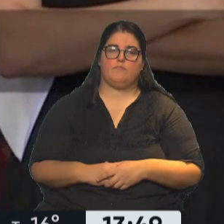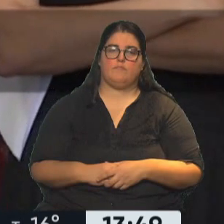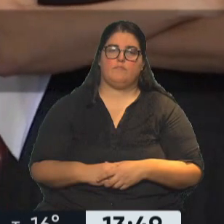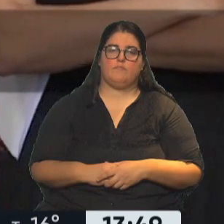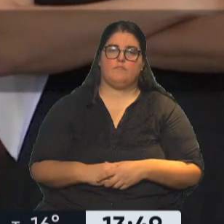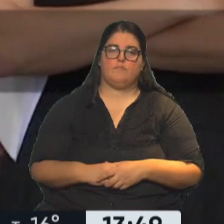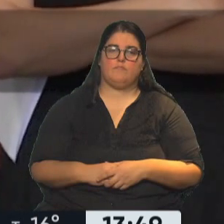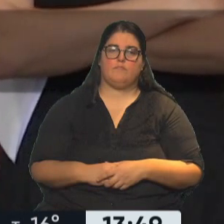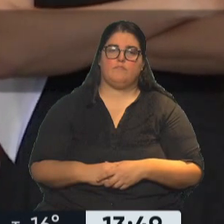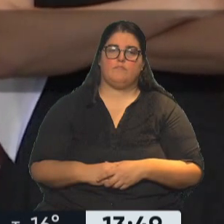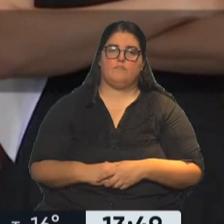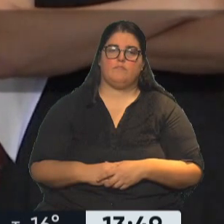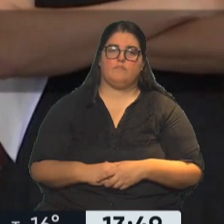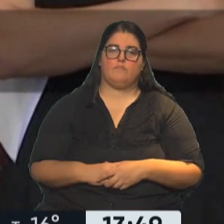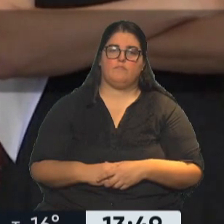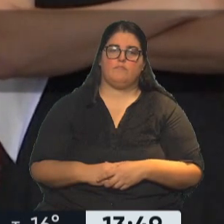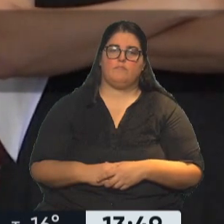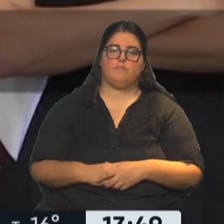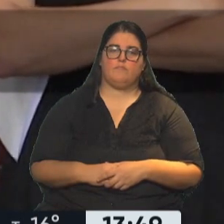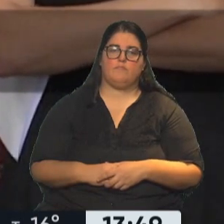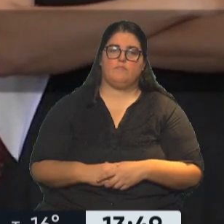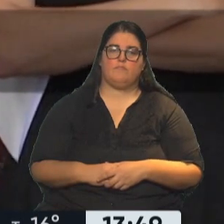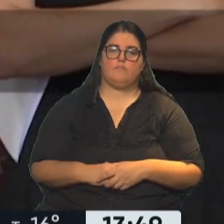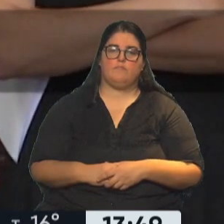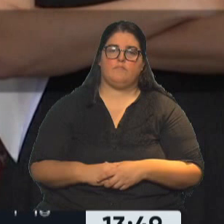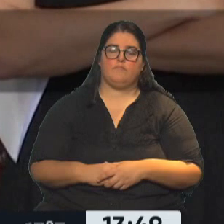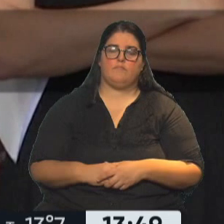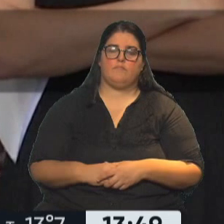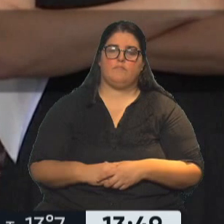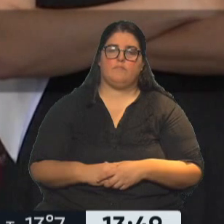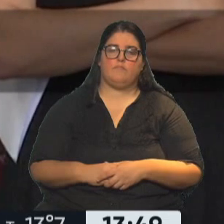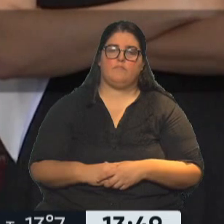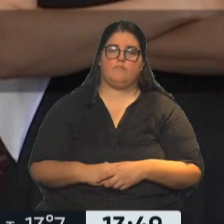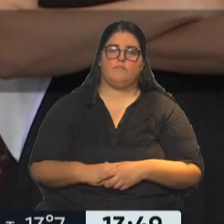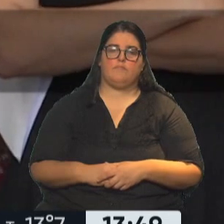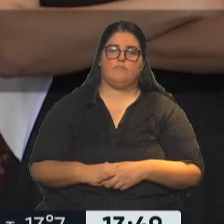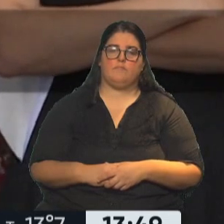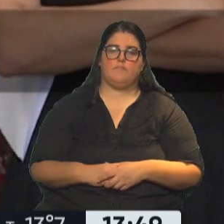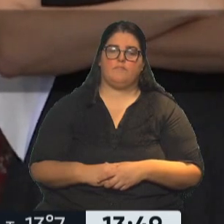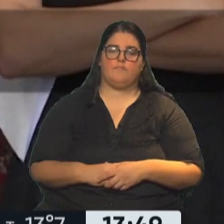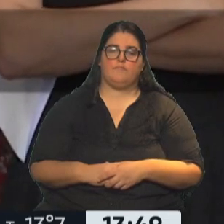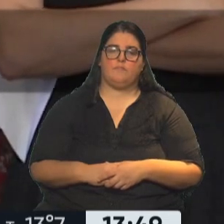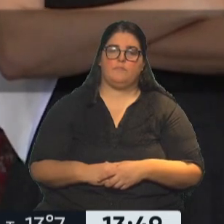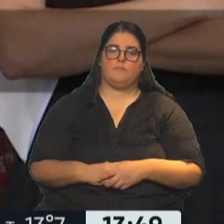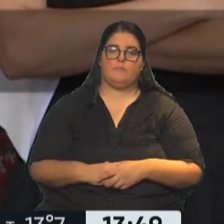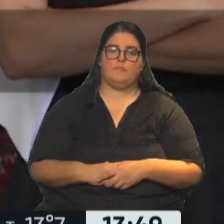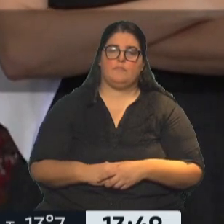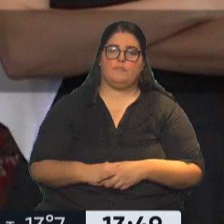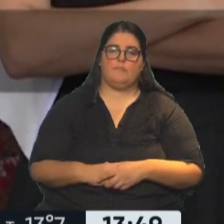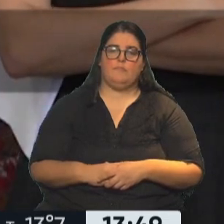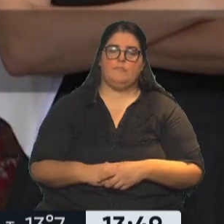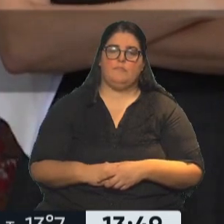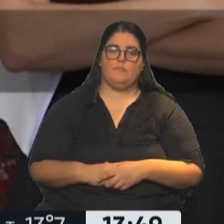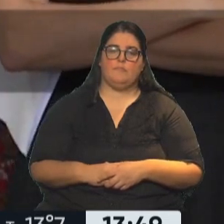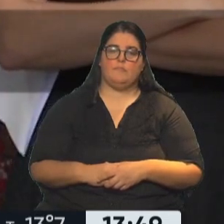majoritaire. Et apparemment, ça continue, même si on est minoritaire, puisque M. Bayrou dit que dans cette hypothèse, nous n'aurons pas la commission